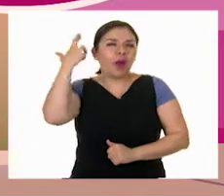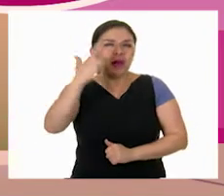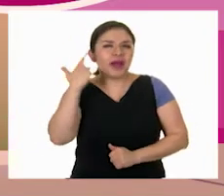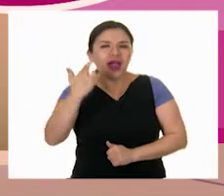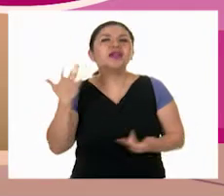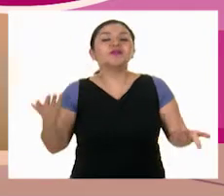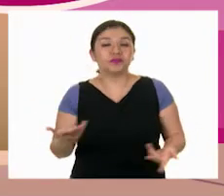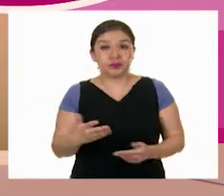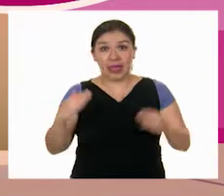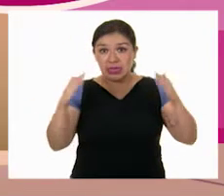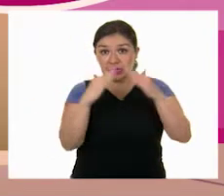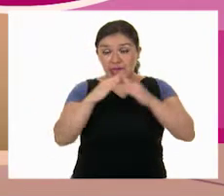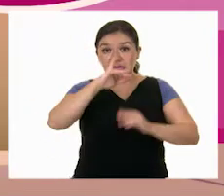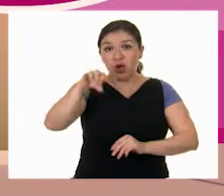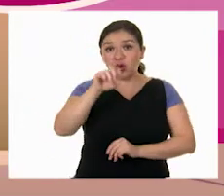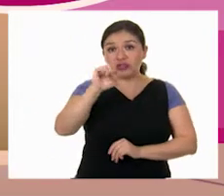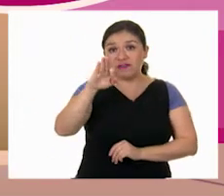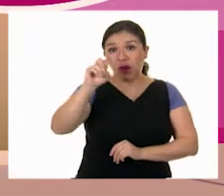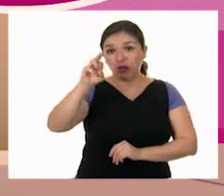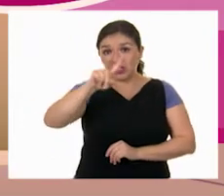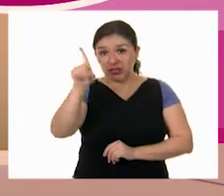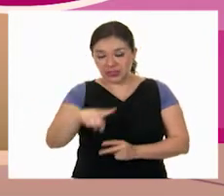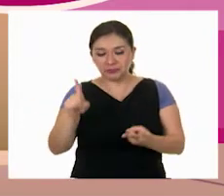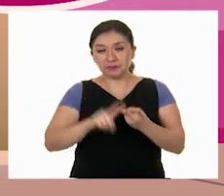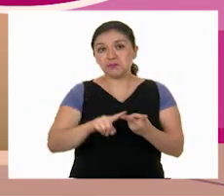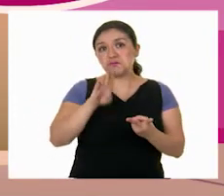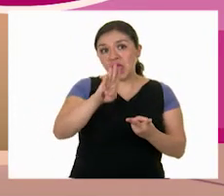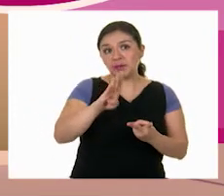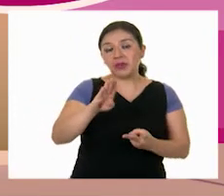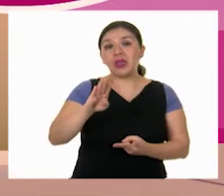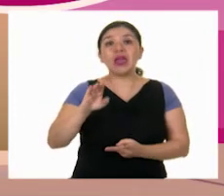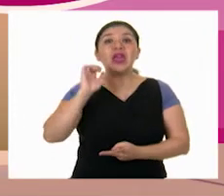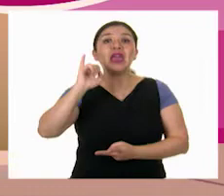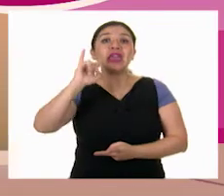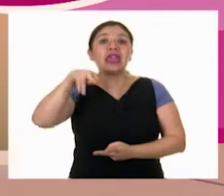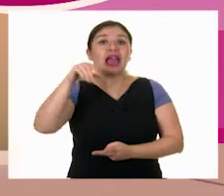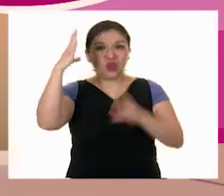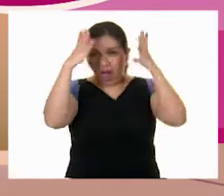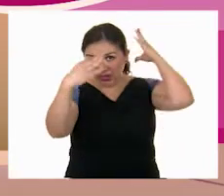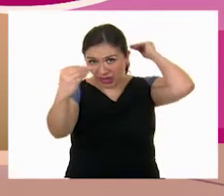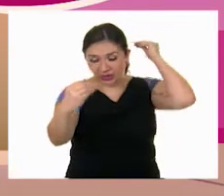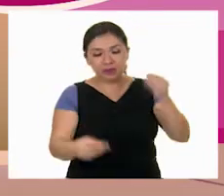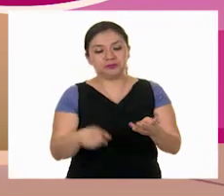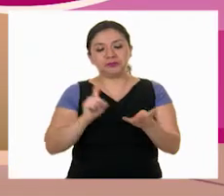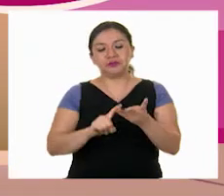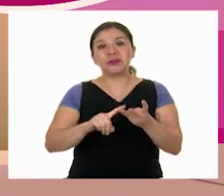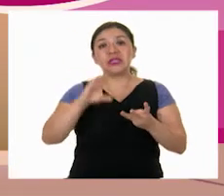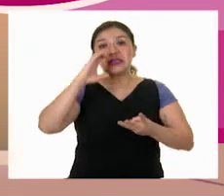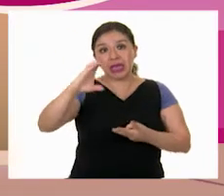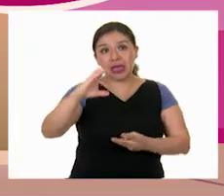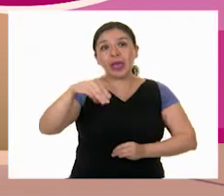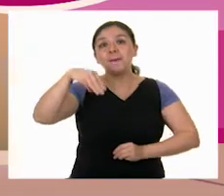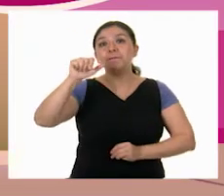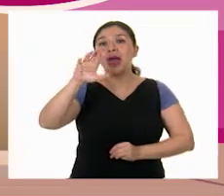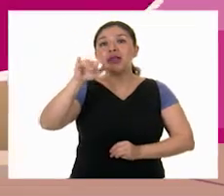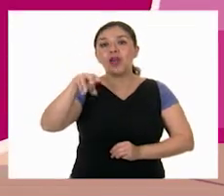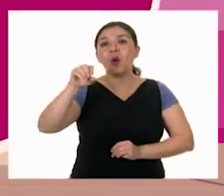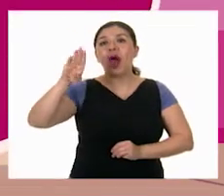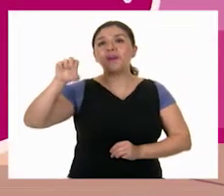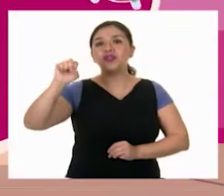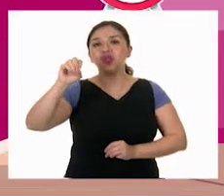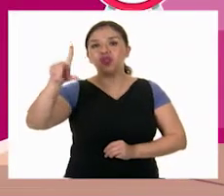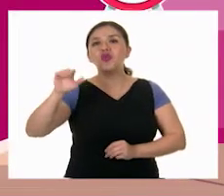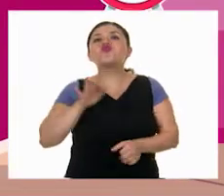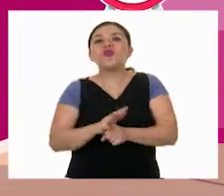virreinales? A. Josefa Ortiz de Domínguez. B. Ignacio Allende. Sí, Mariano